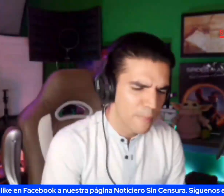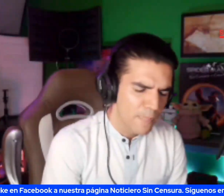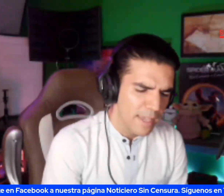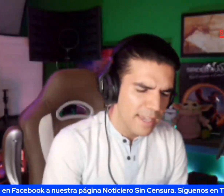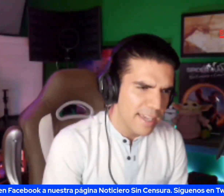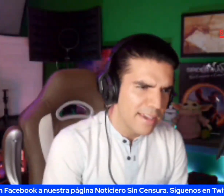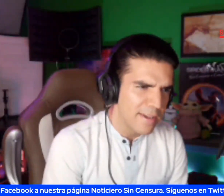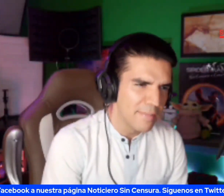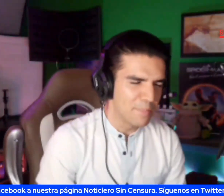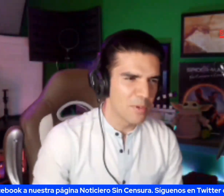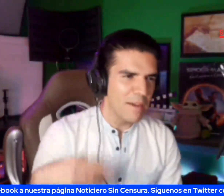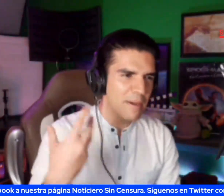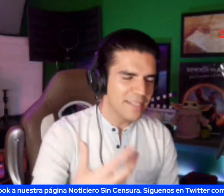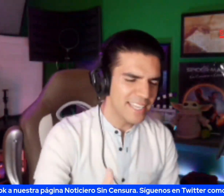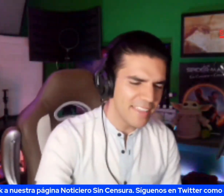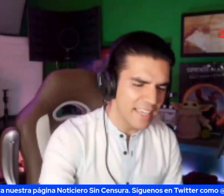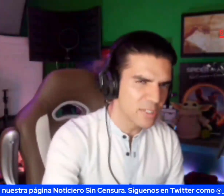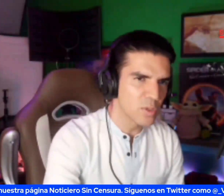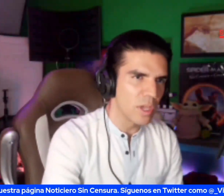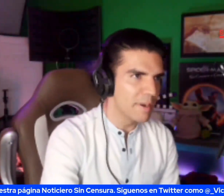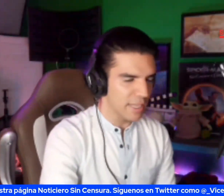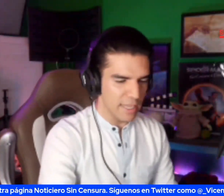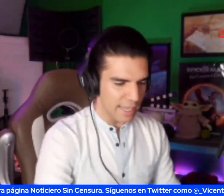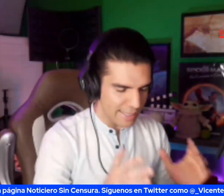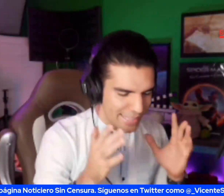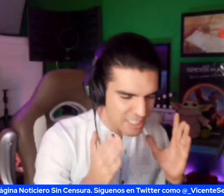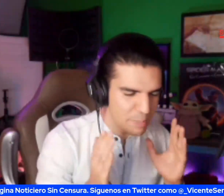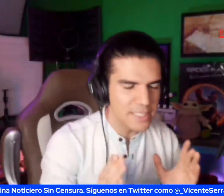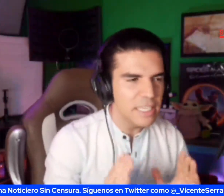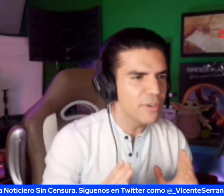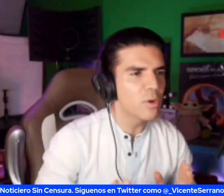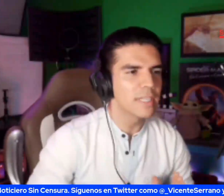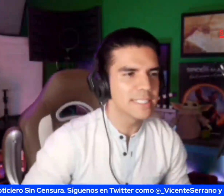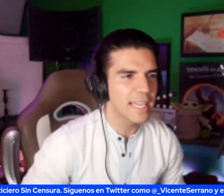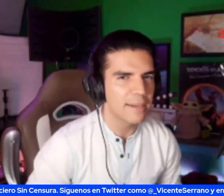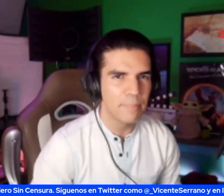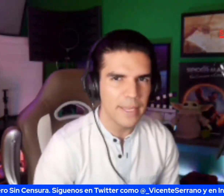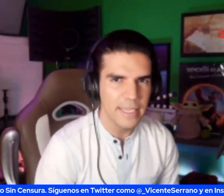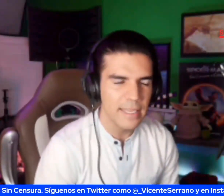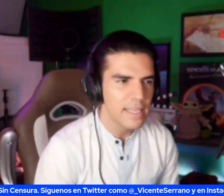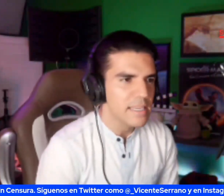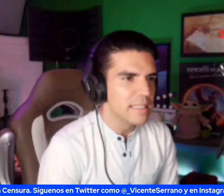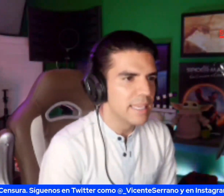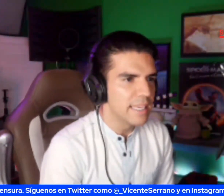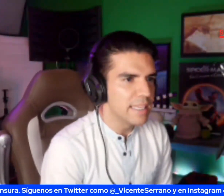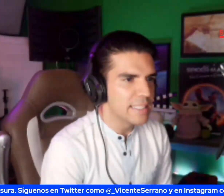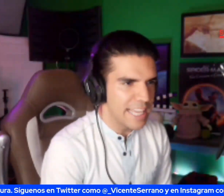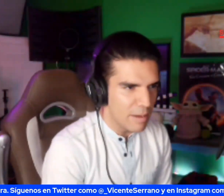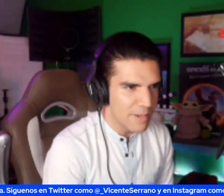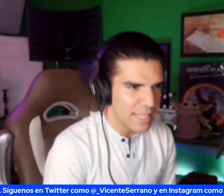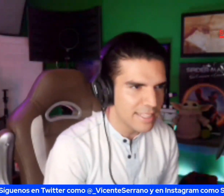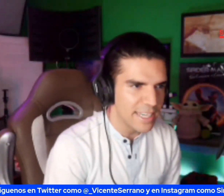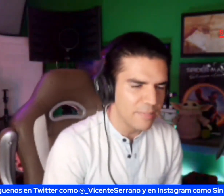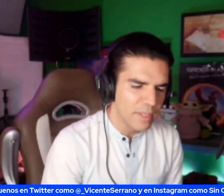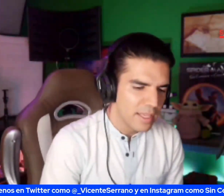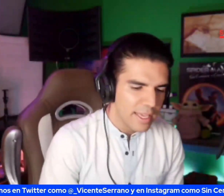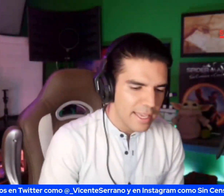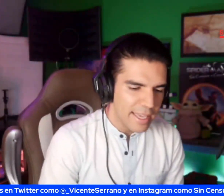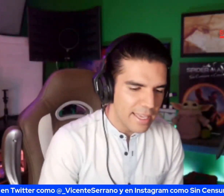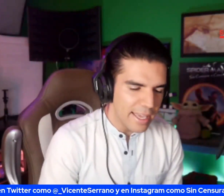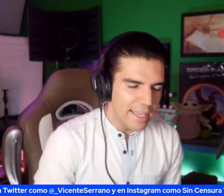balazos, pero va más allá de eso. A ver, en específico en esta campaña de Sélvame del